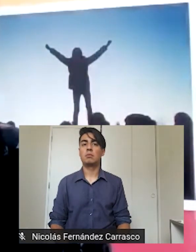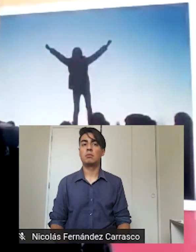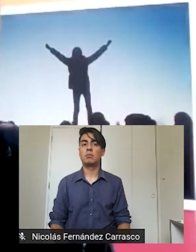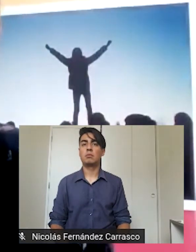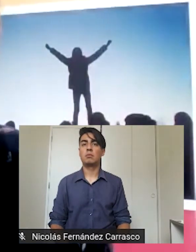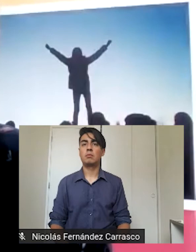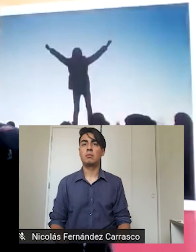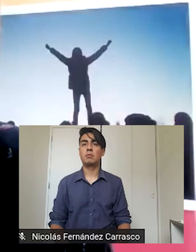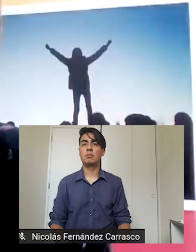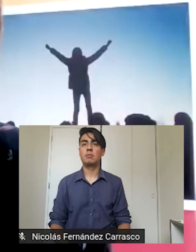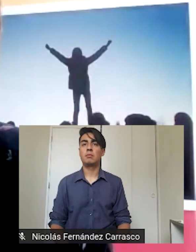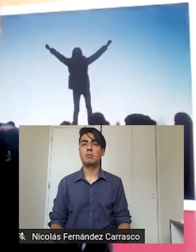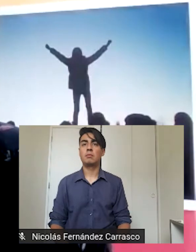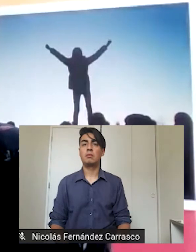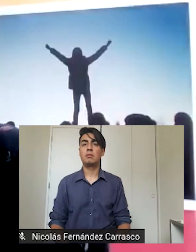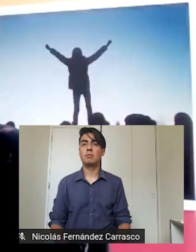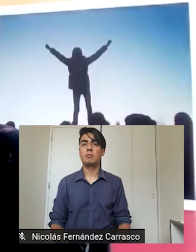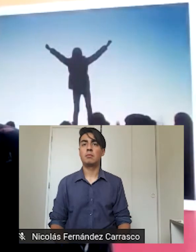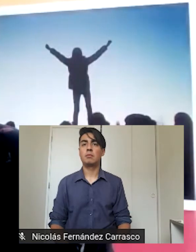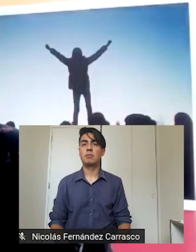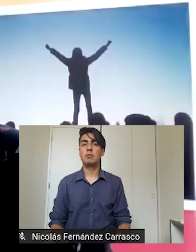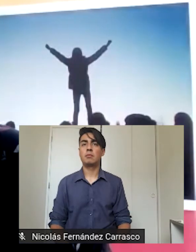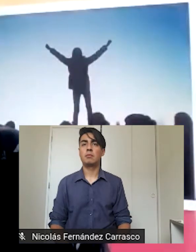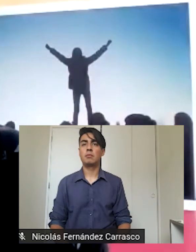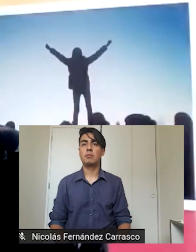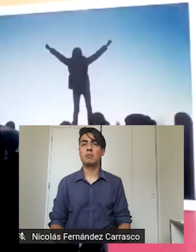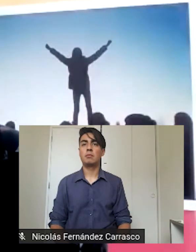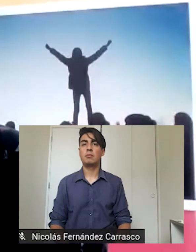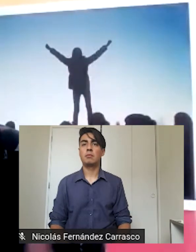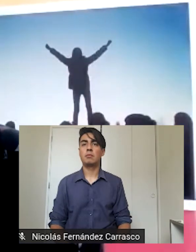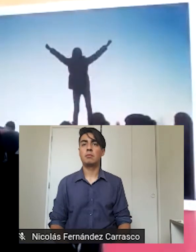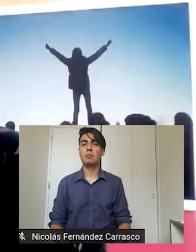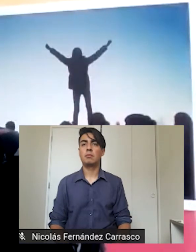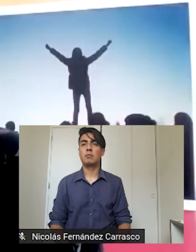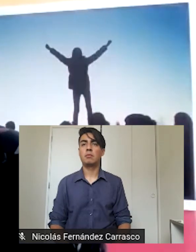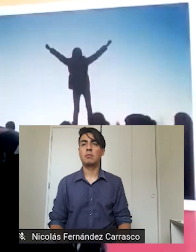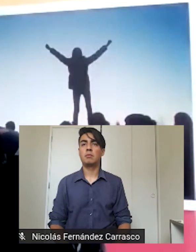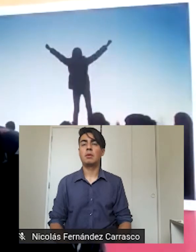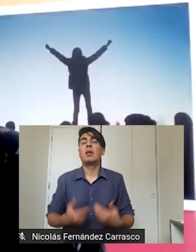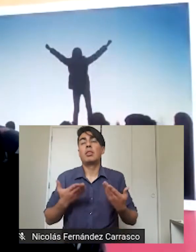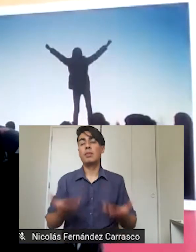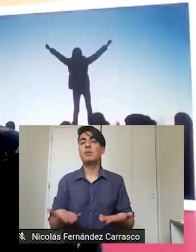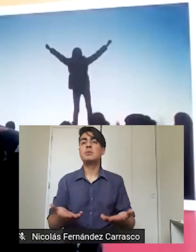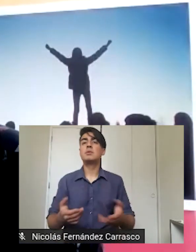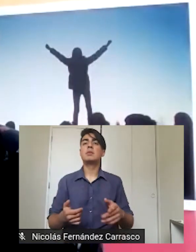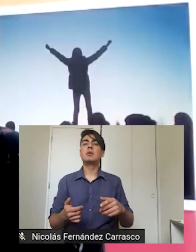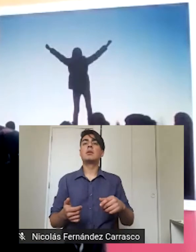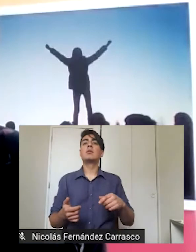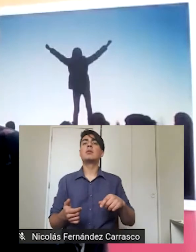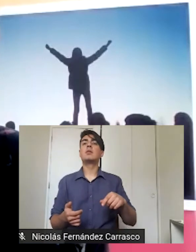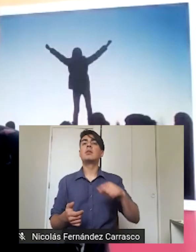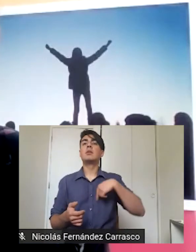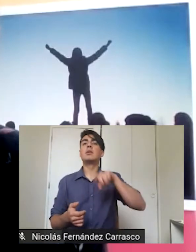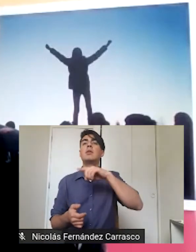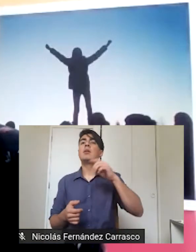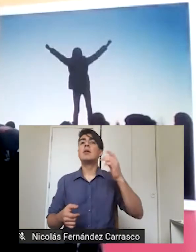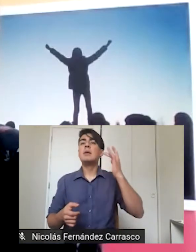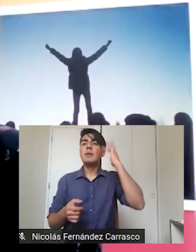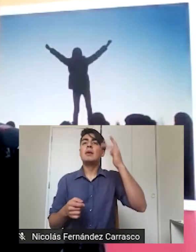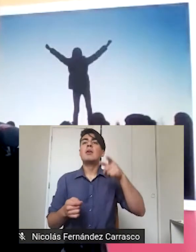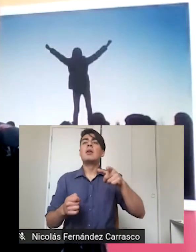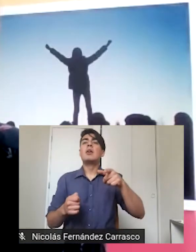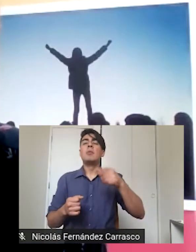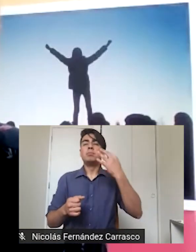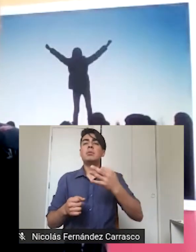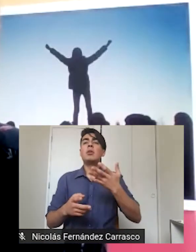Sí, entonces pienso que definitivamente la integración de los padres debe ser alentada incluso más.